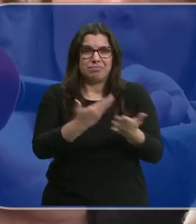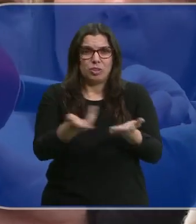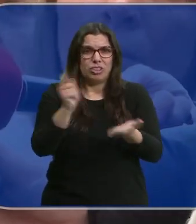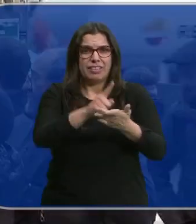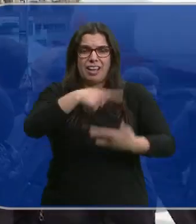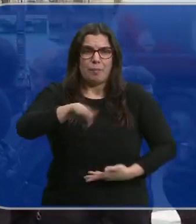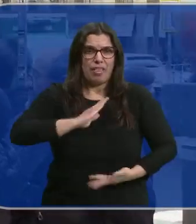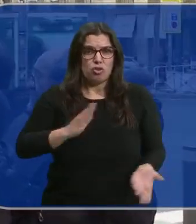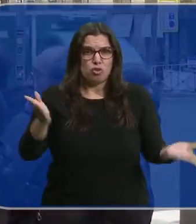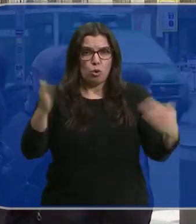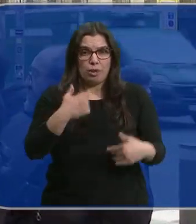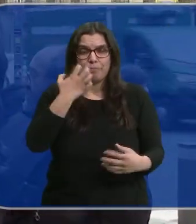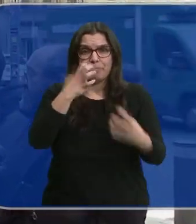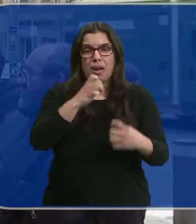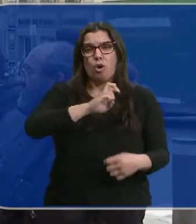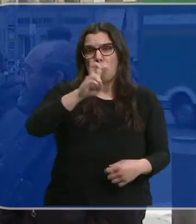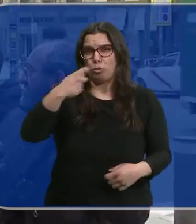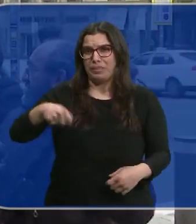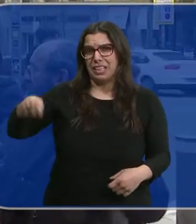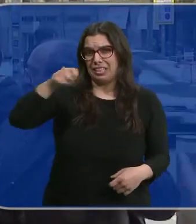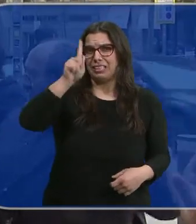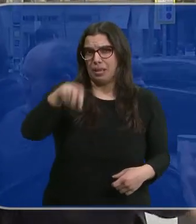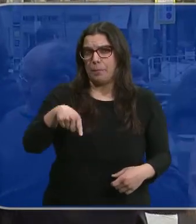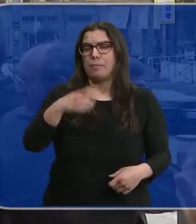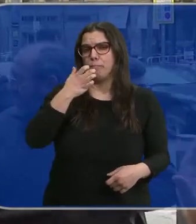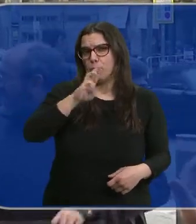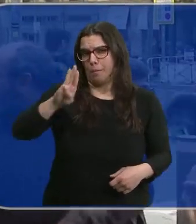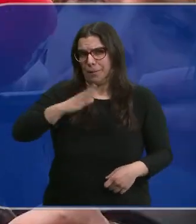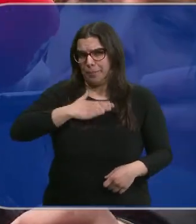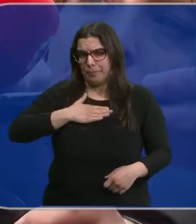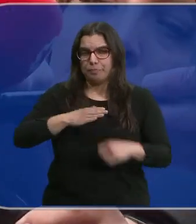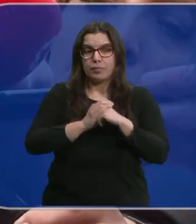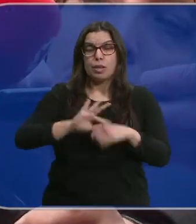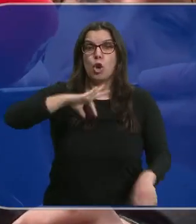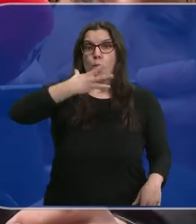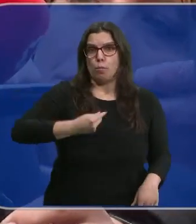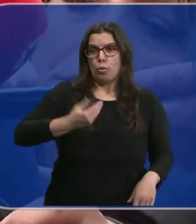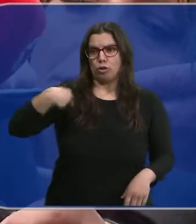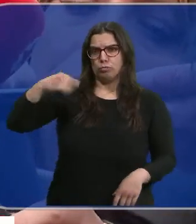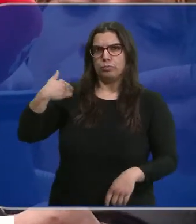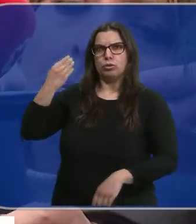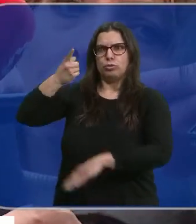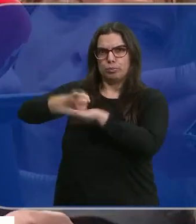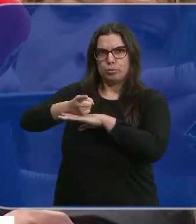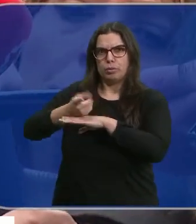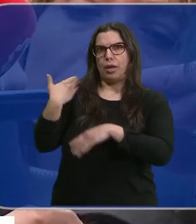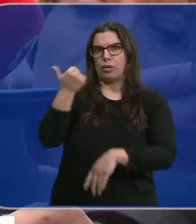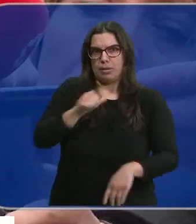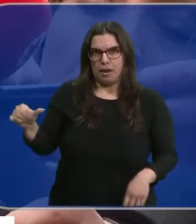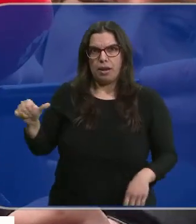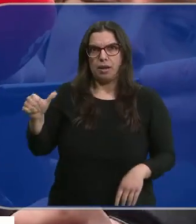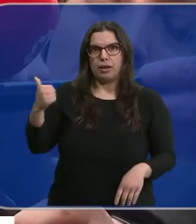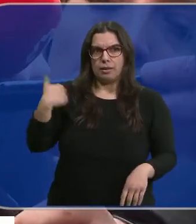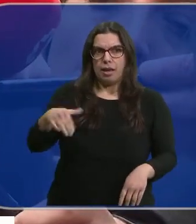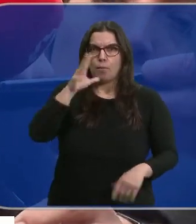de incompetencia. Quejas a las que se unen otros presidentes autonómicos del PP. La región de Murcia lo impusimos cuando había que hacerlo, hace una semana,